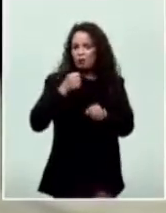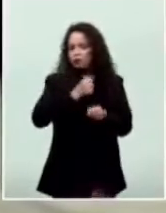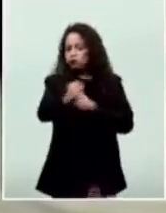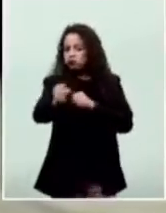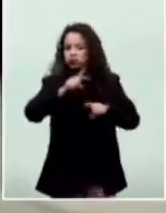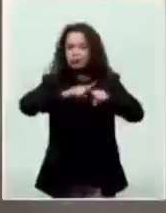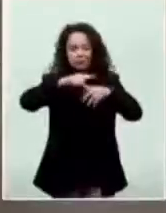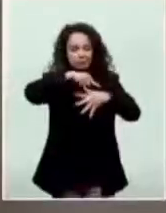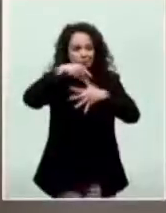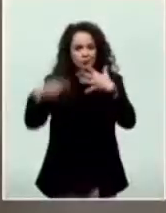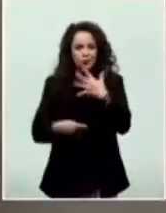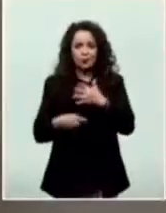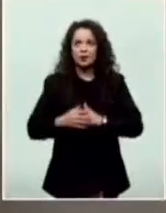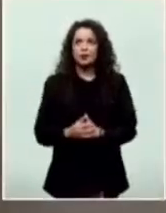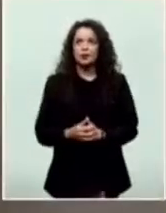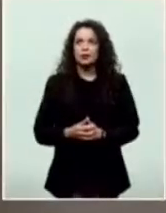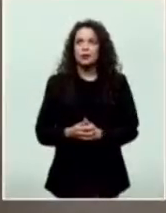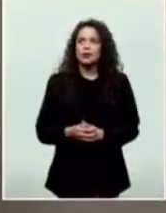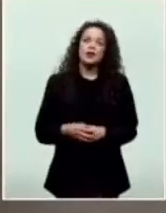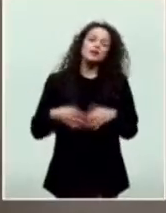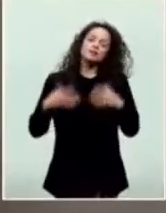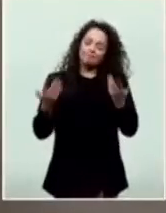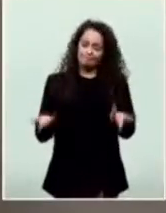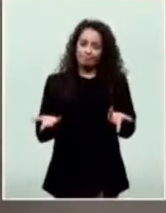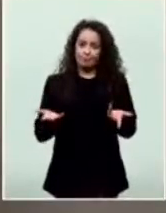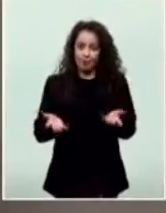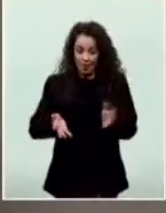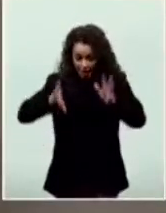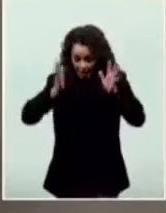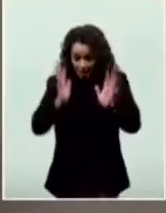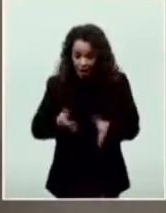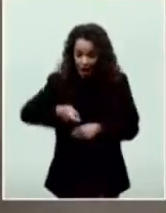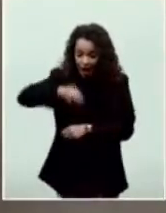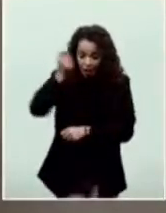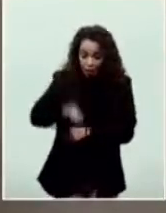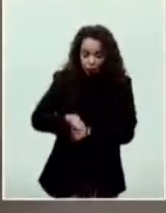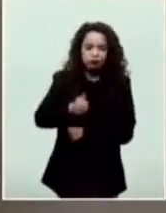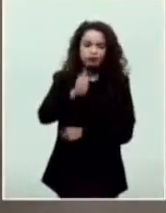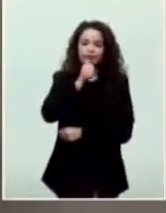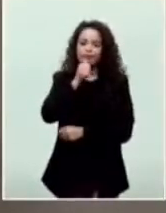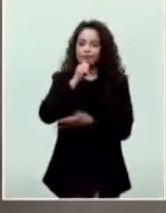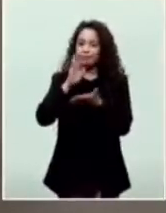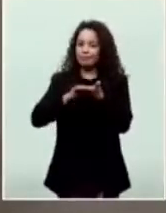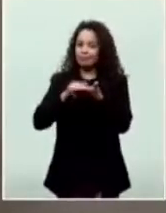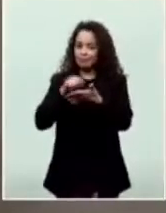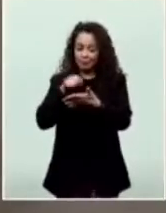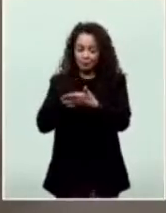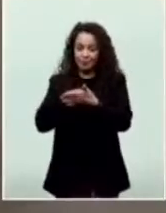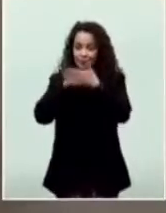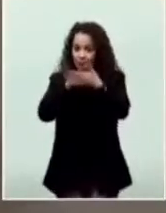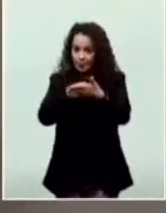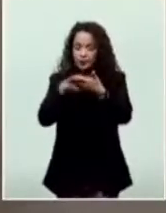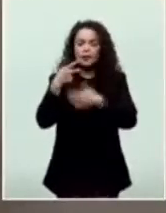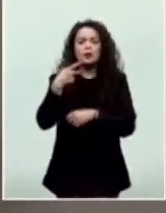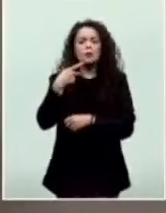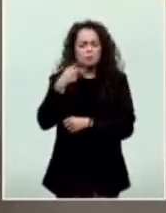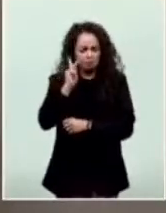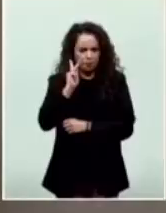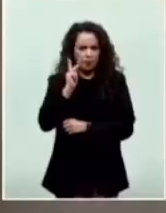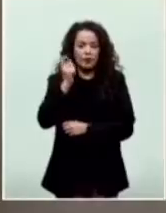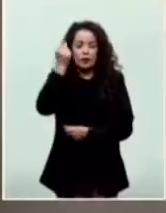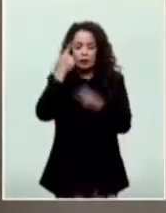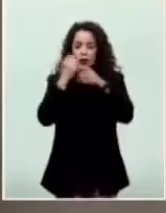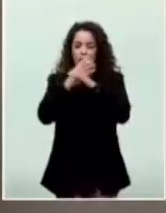menos, no hemos visto, no tenemos todavía los autos, pero por lo menos hubo estos aspectos que parece que tendríamos que